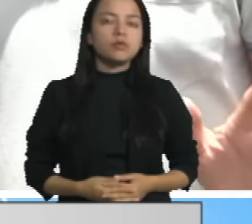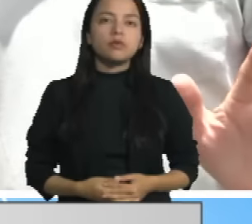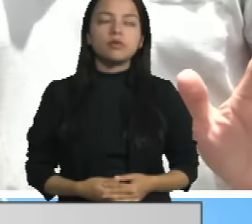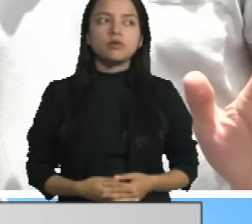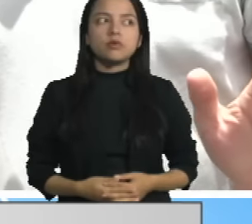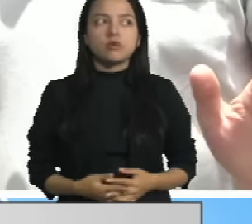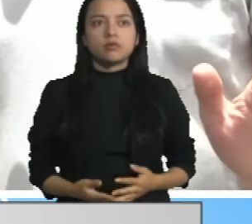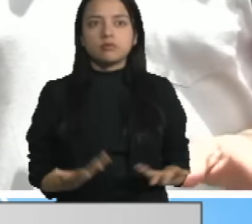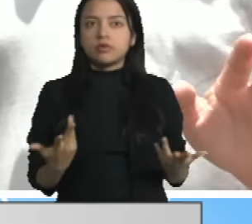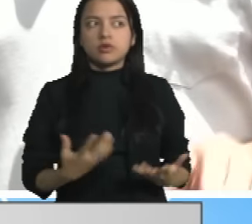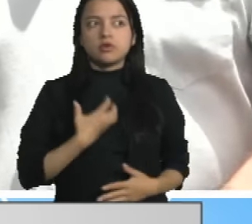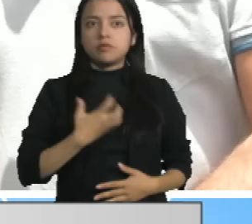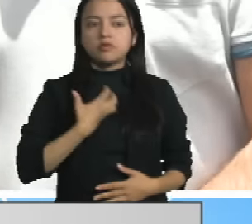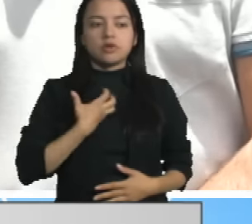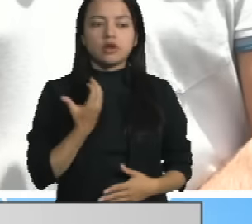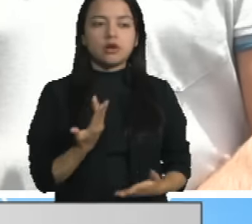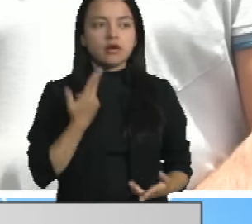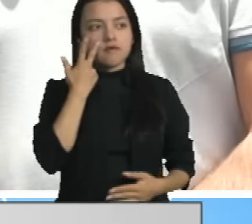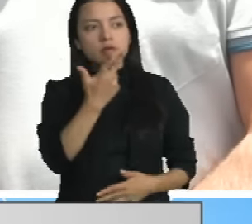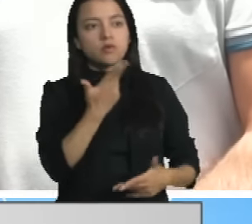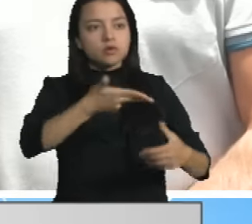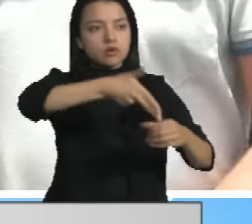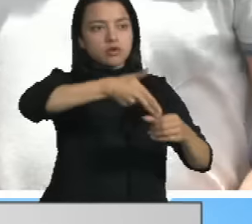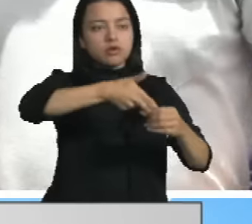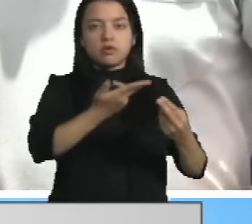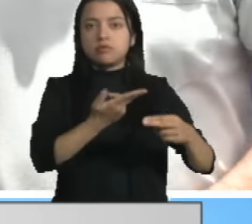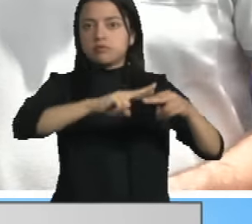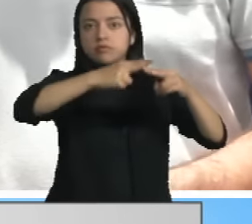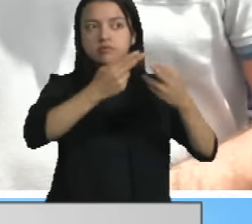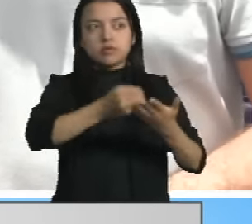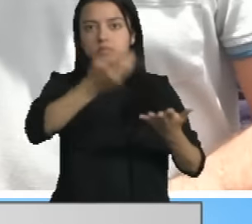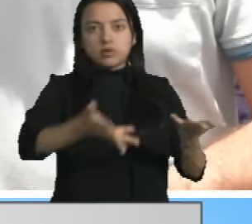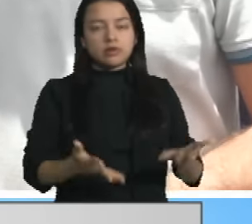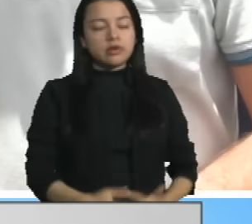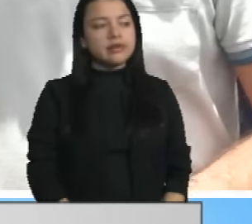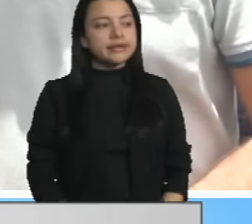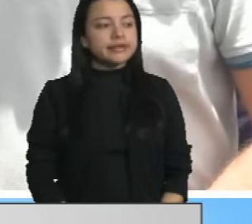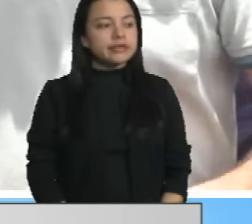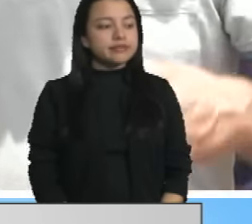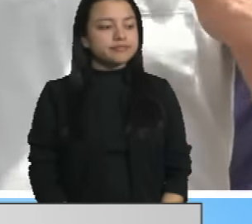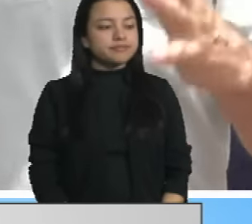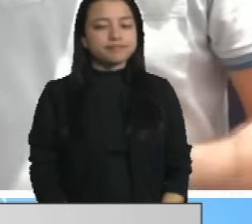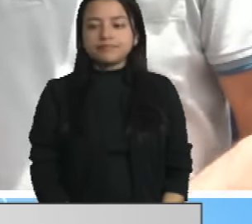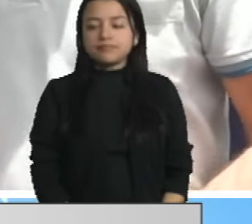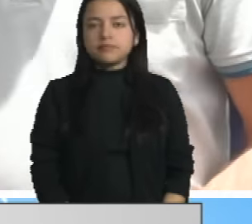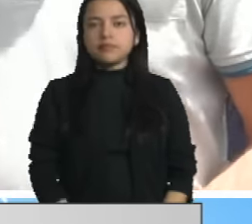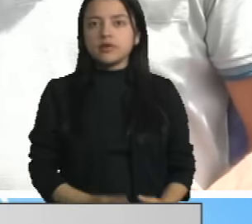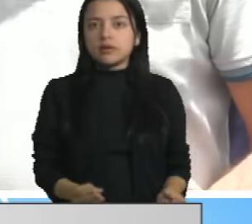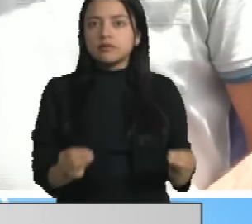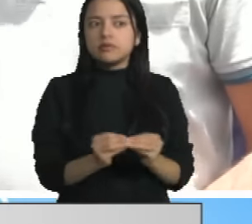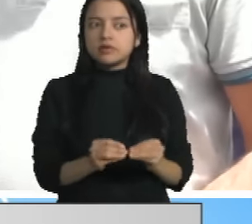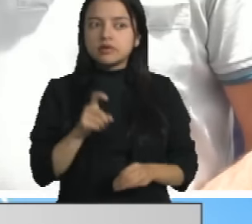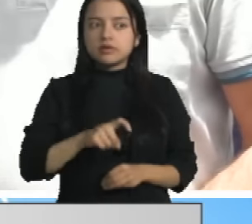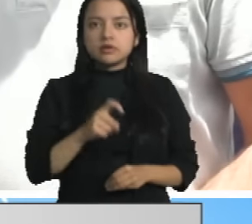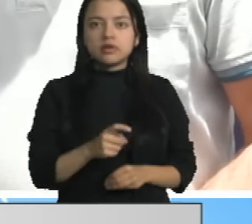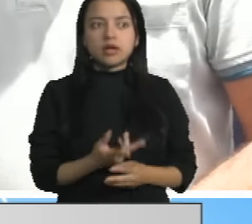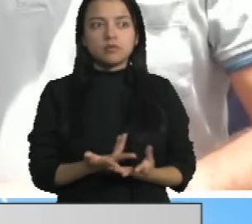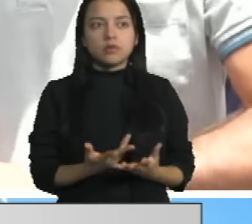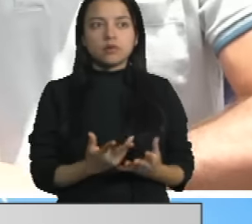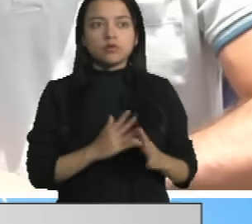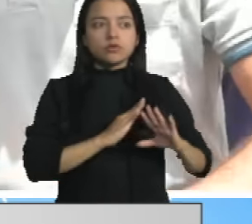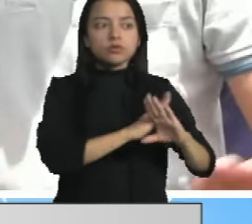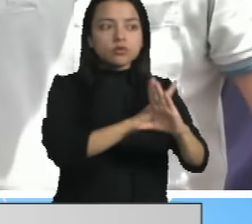por el alza del combustible, eso es lo principal. Lo otro es que nosotros necesitamos es seguridad, porque en este país